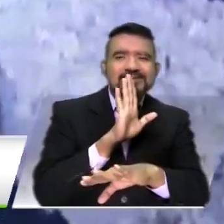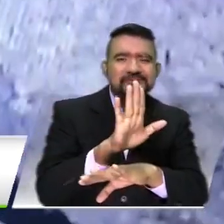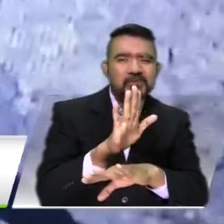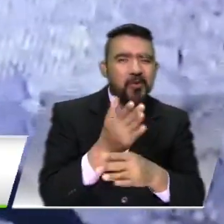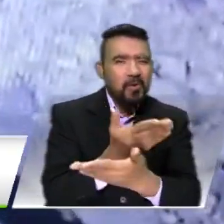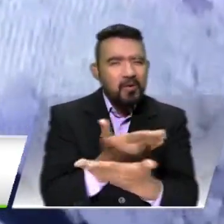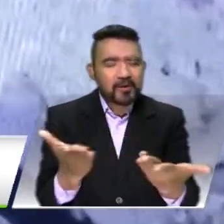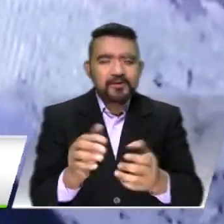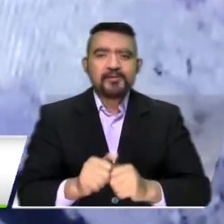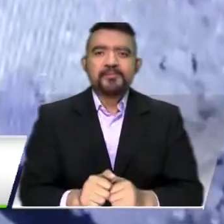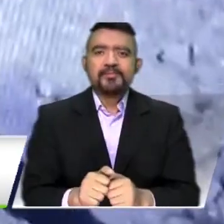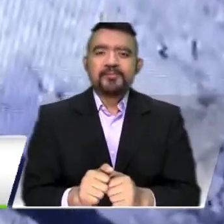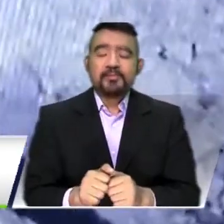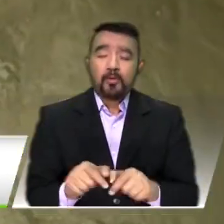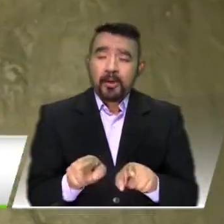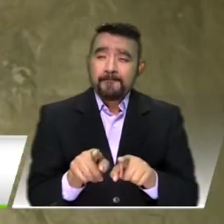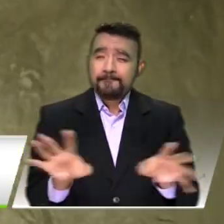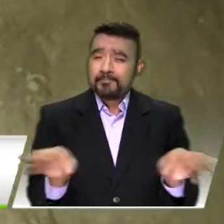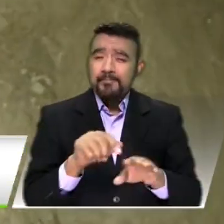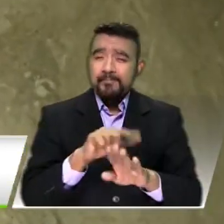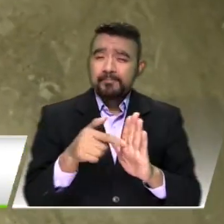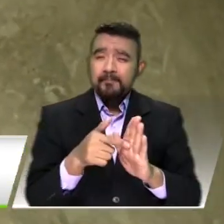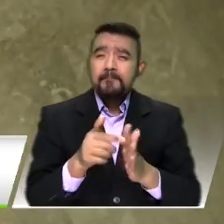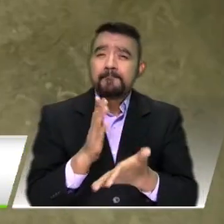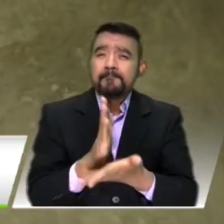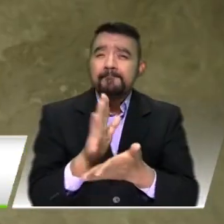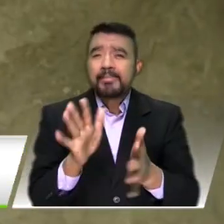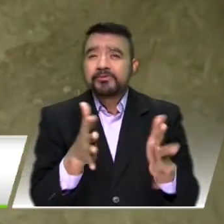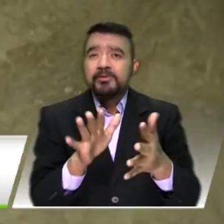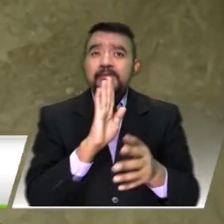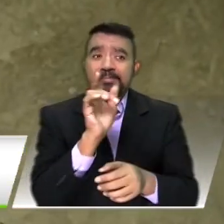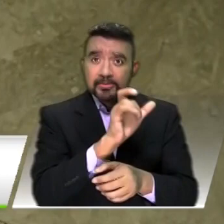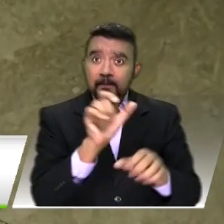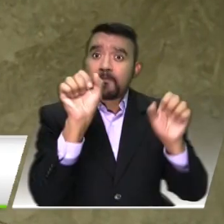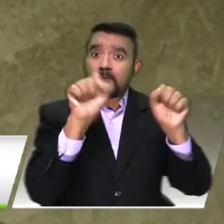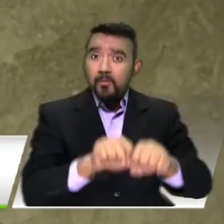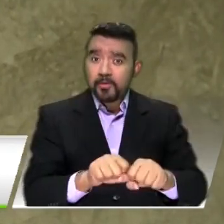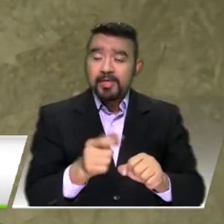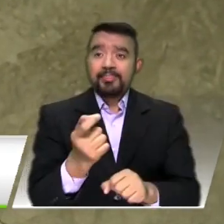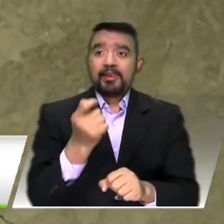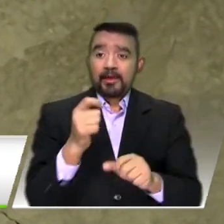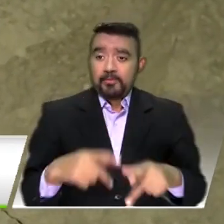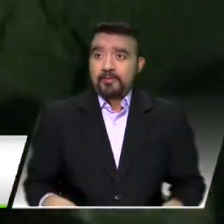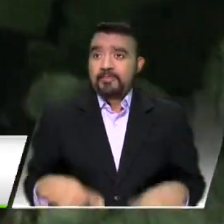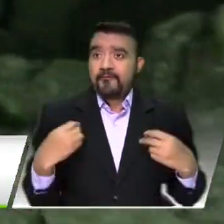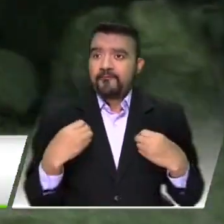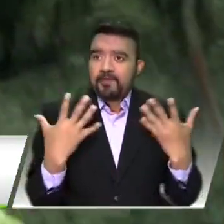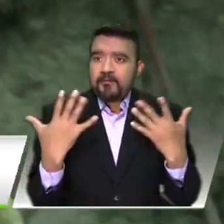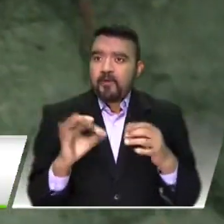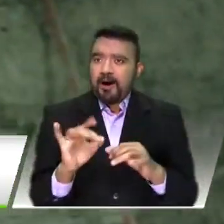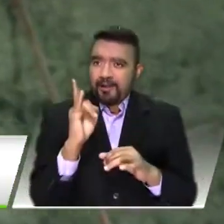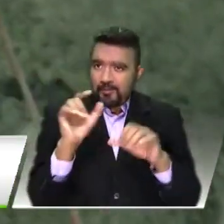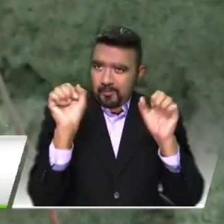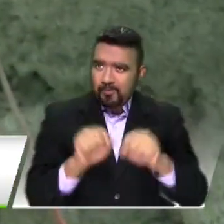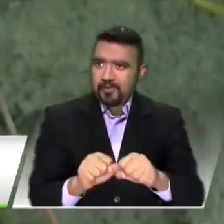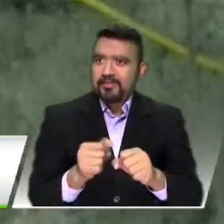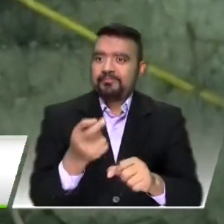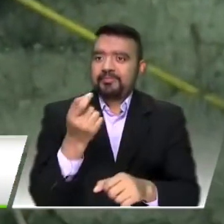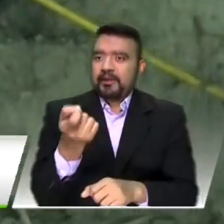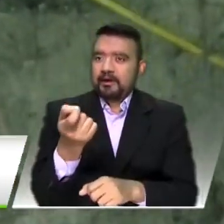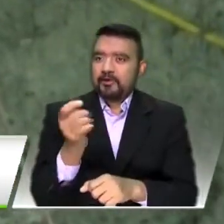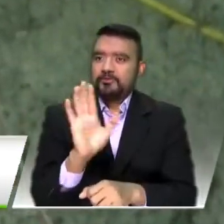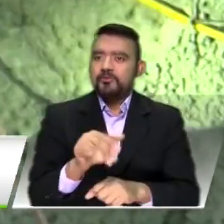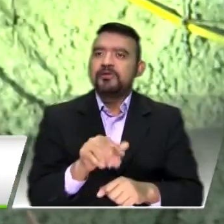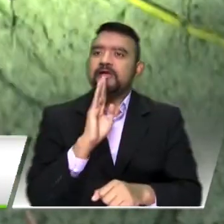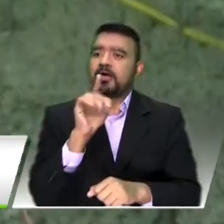francamente estamos hablando de una situación que compromete la vida y pone en riesgo la vida de esos mineros que acuden a esos socavones a